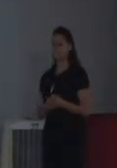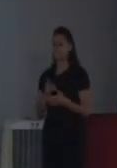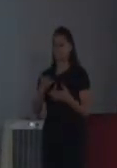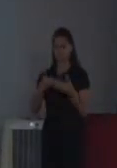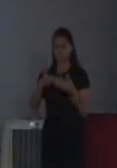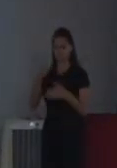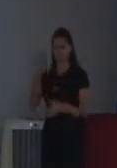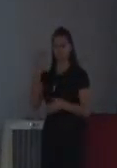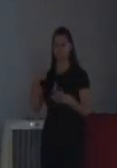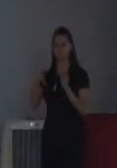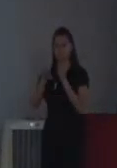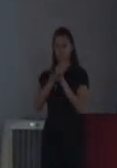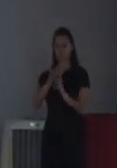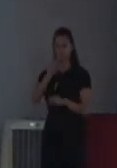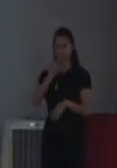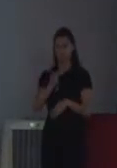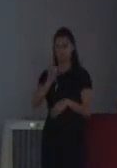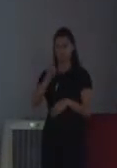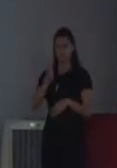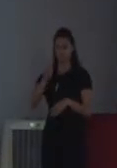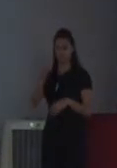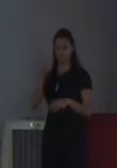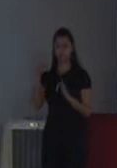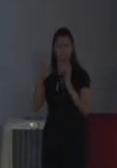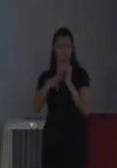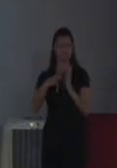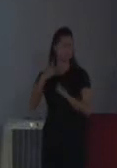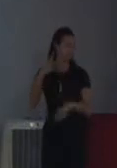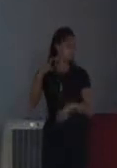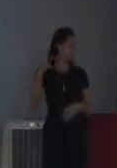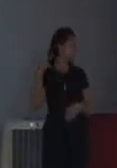Empezamos entonces con la ley 762 del 2002,